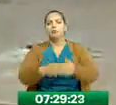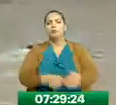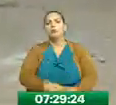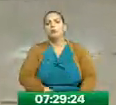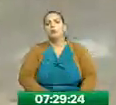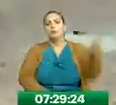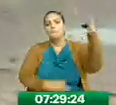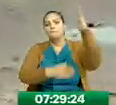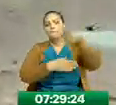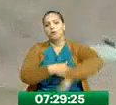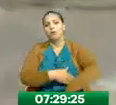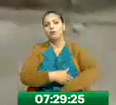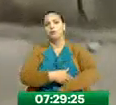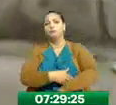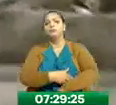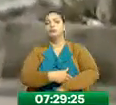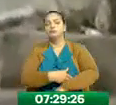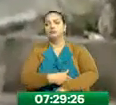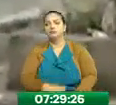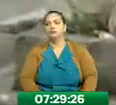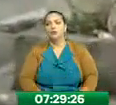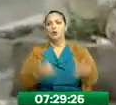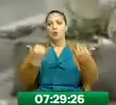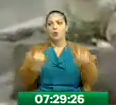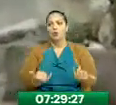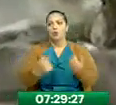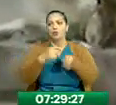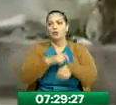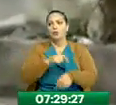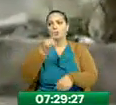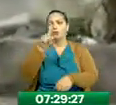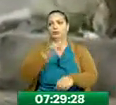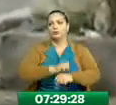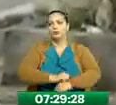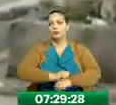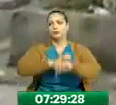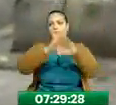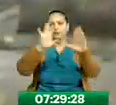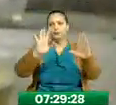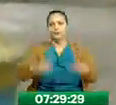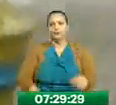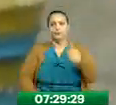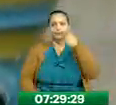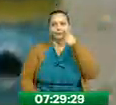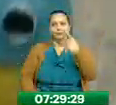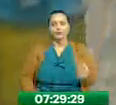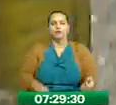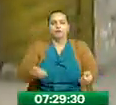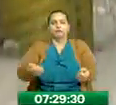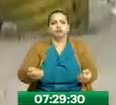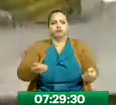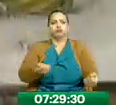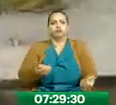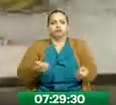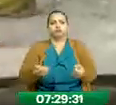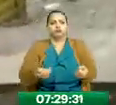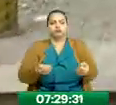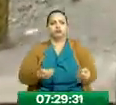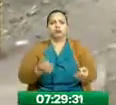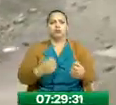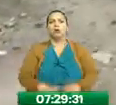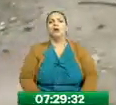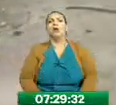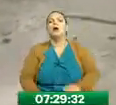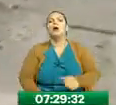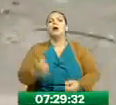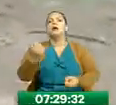camión cerca de la 1 de la mañana de este jueves. Vehículo pesado que colisionó con un carro,